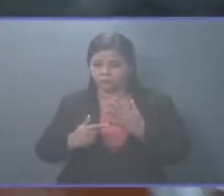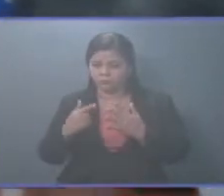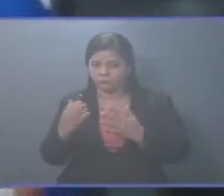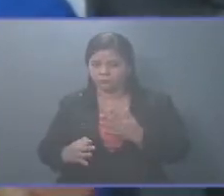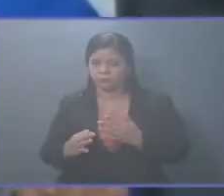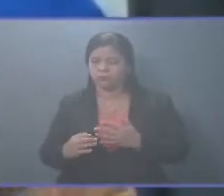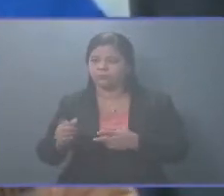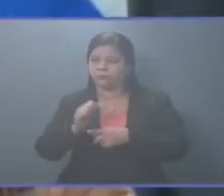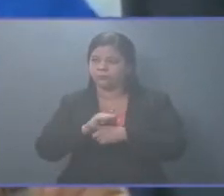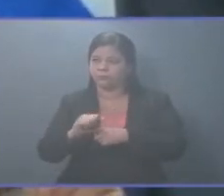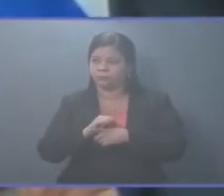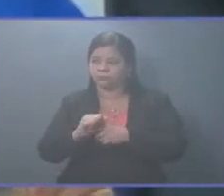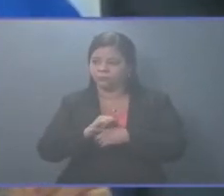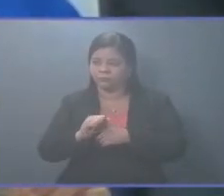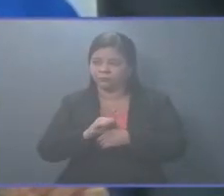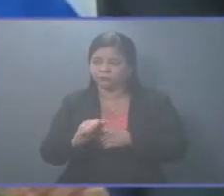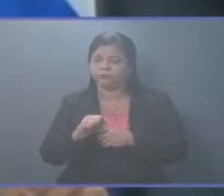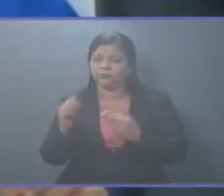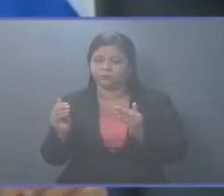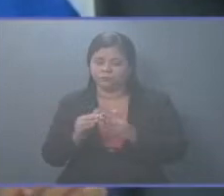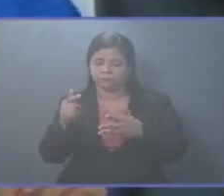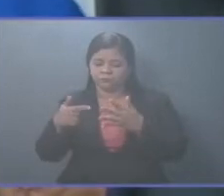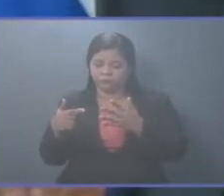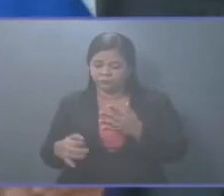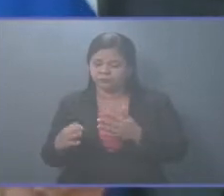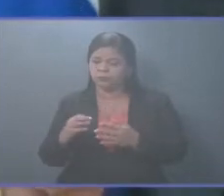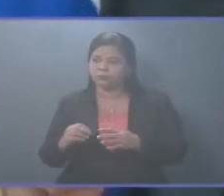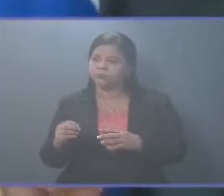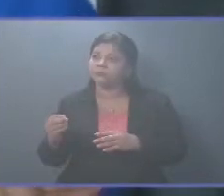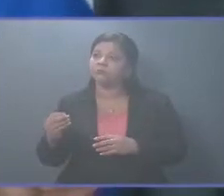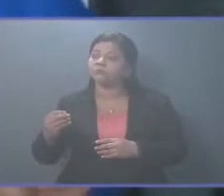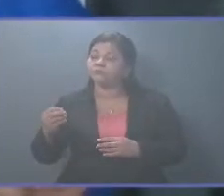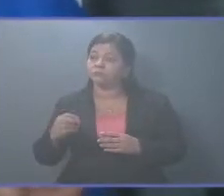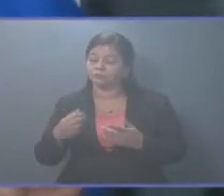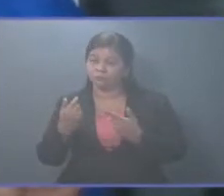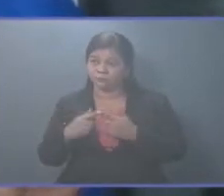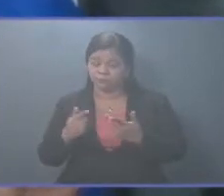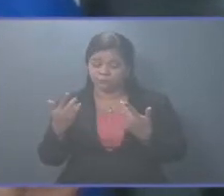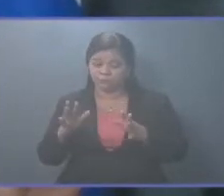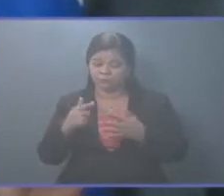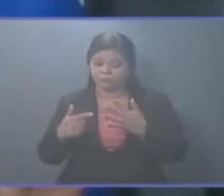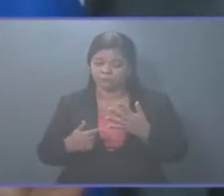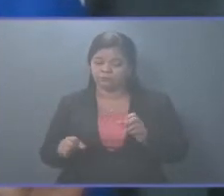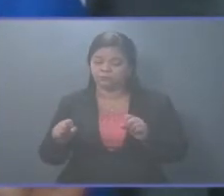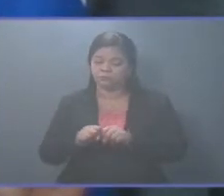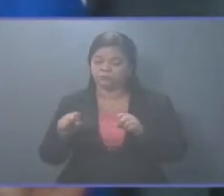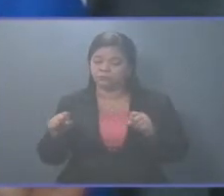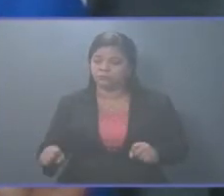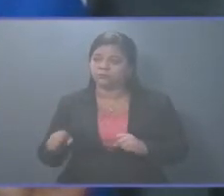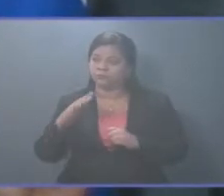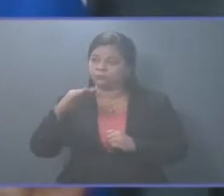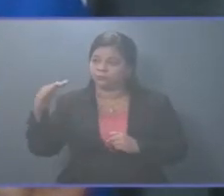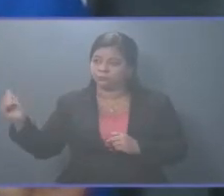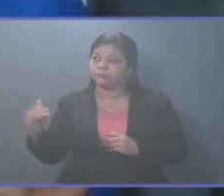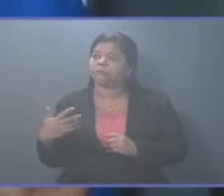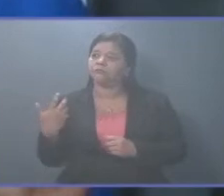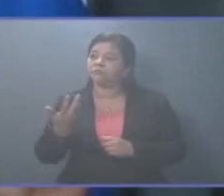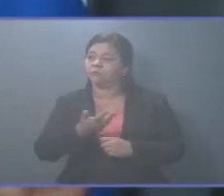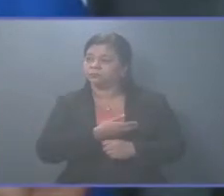prácticas clínicas, la ley de donación y trasplantes, la ley también del Sistema Nacional Integrado, y